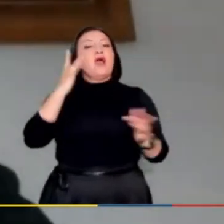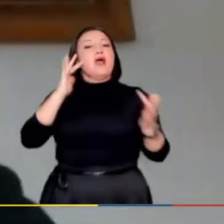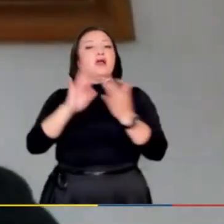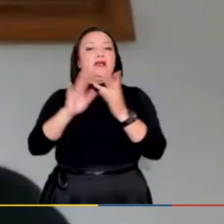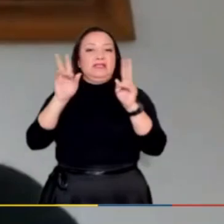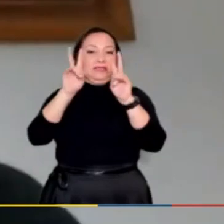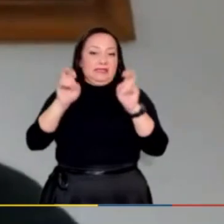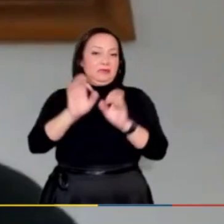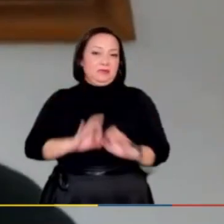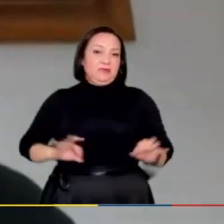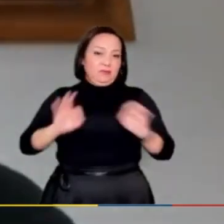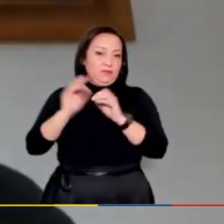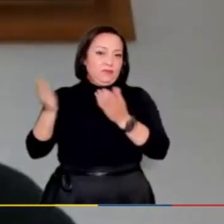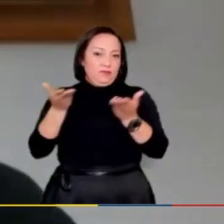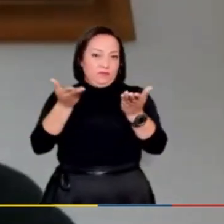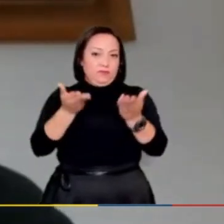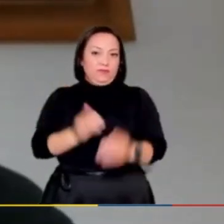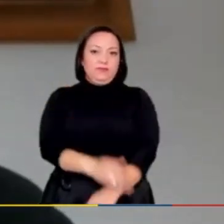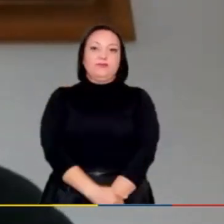tan importante.